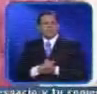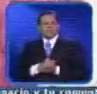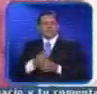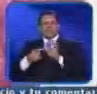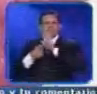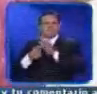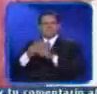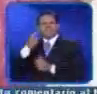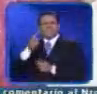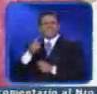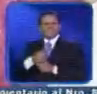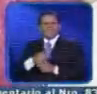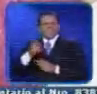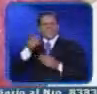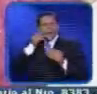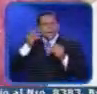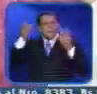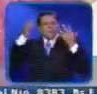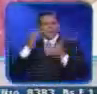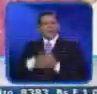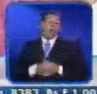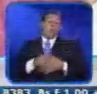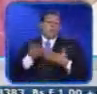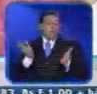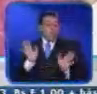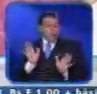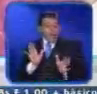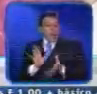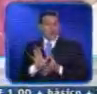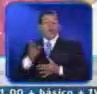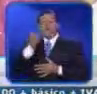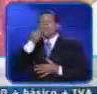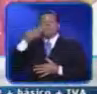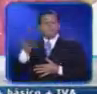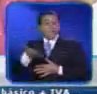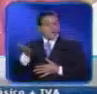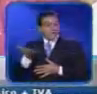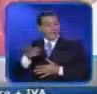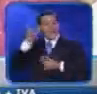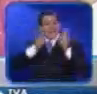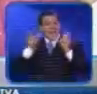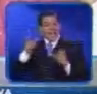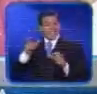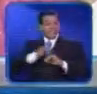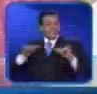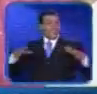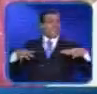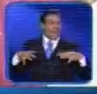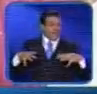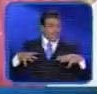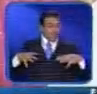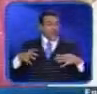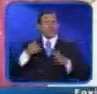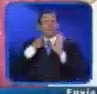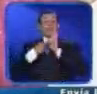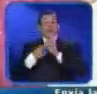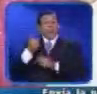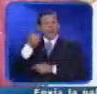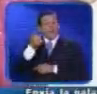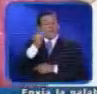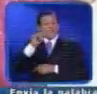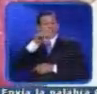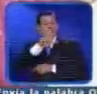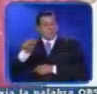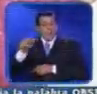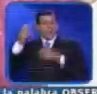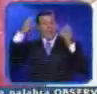para recuperar ese brillo perdido? Bueno, es súper importante que la gente después que venga de vacaciones venir por lo menos una vez a la semana a